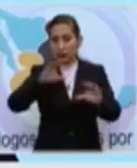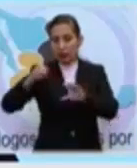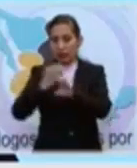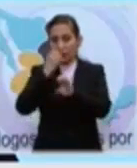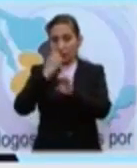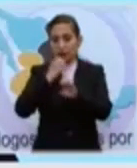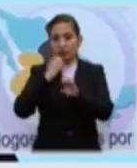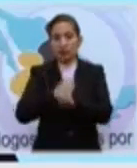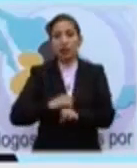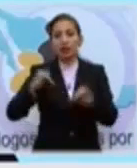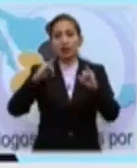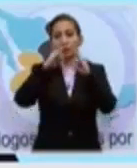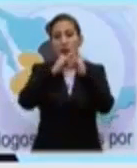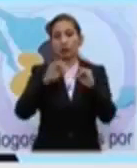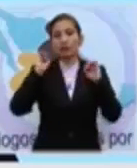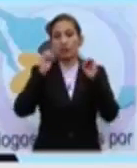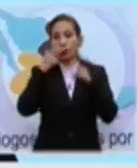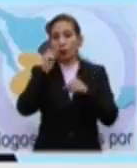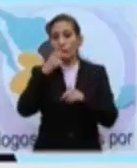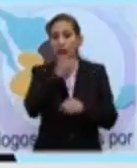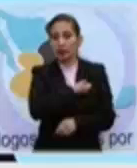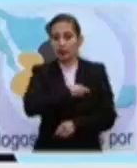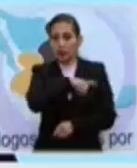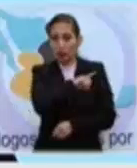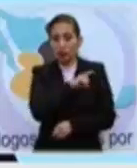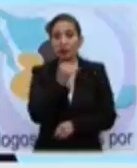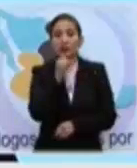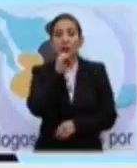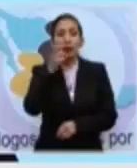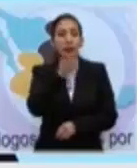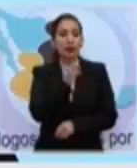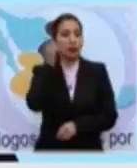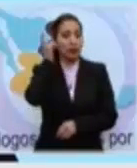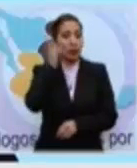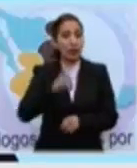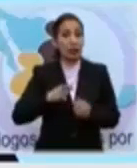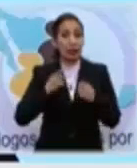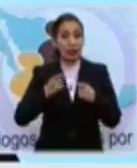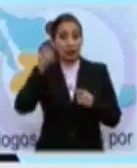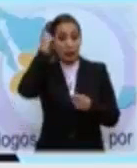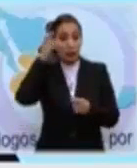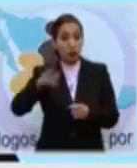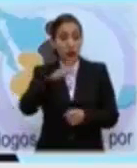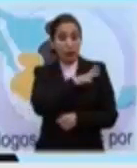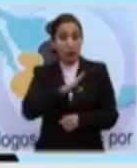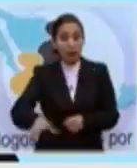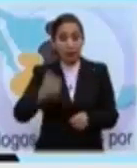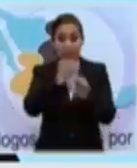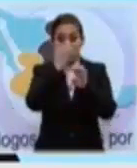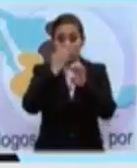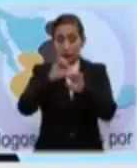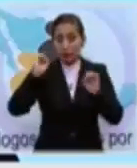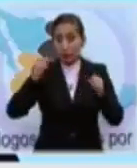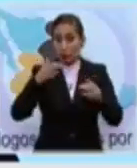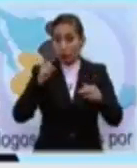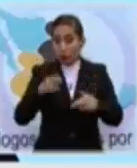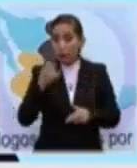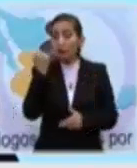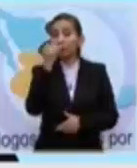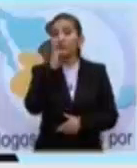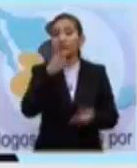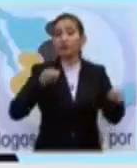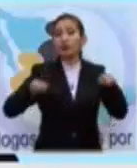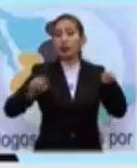del Instituto Chihuahuense de Salud. También ha sido director general de los servicios de salud del Estado de Chihuahua y